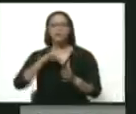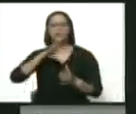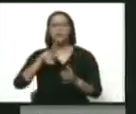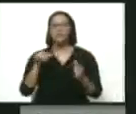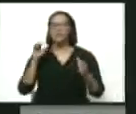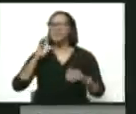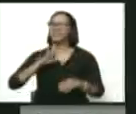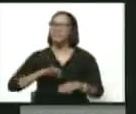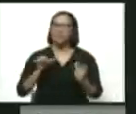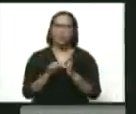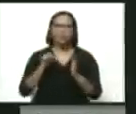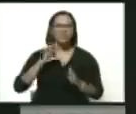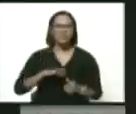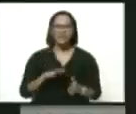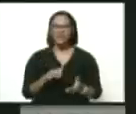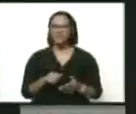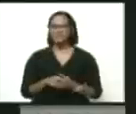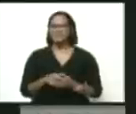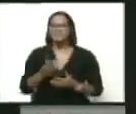esté,